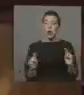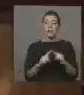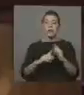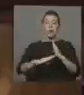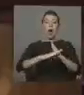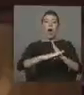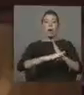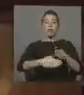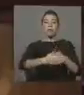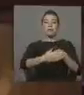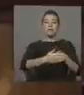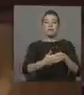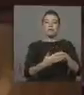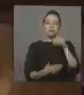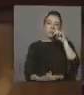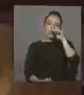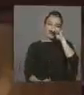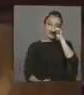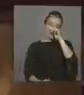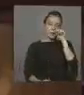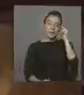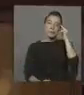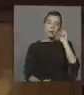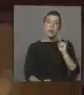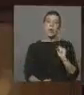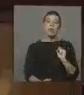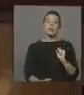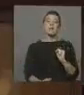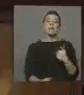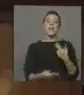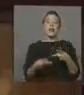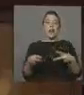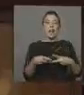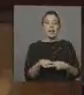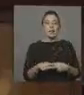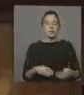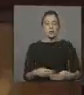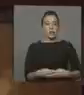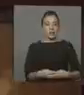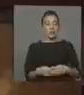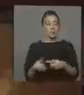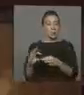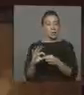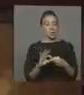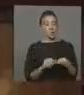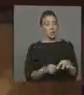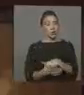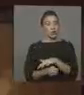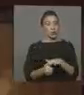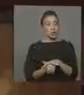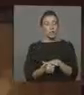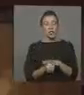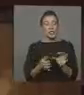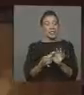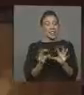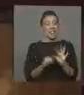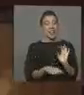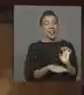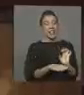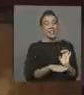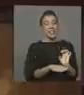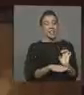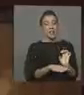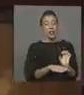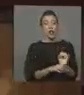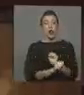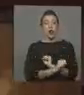obstáculo insalvable para acceder a la interrupción del embarazo. Por eso, en situaciones extremas, el Estado